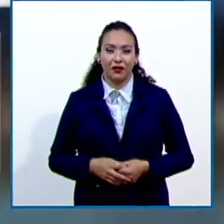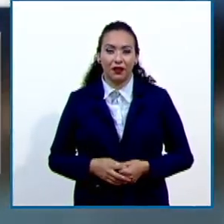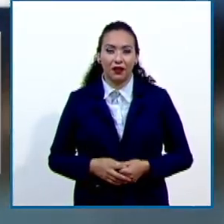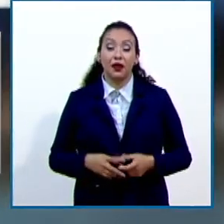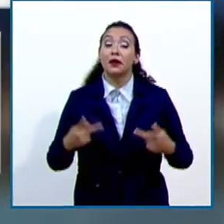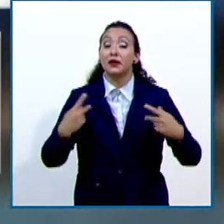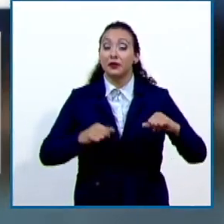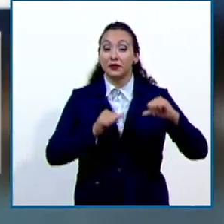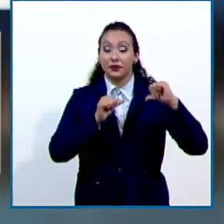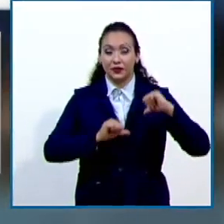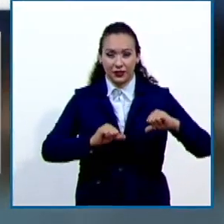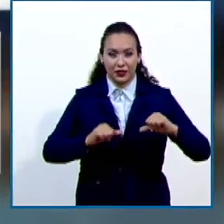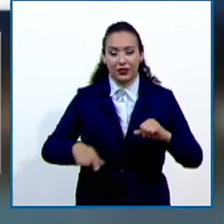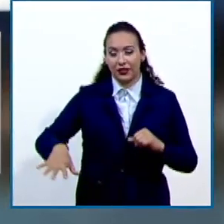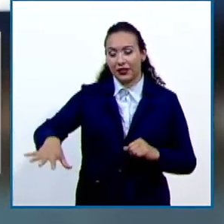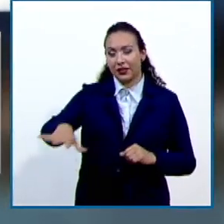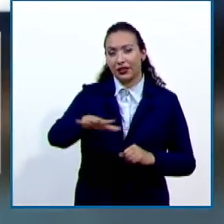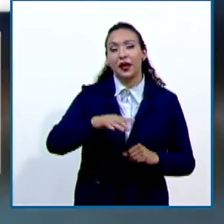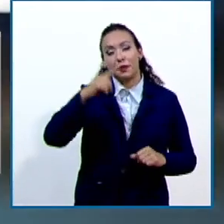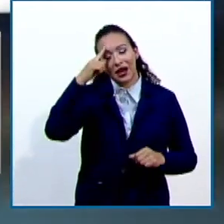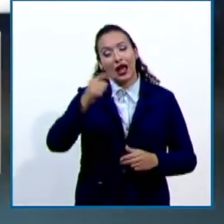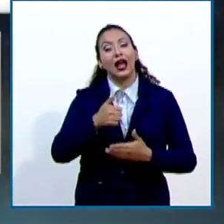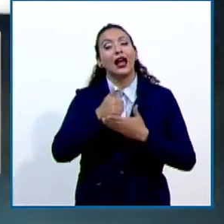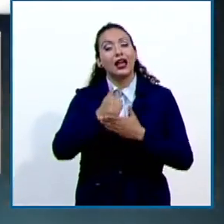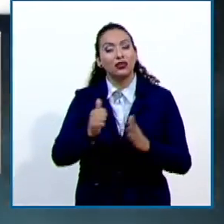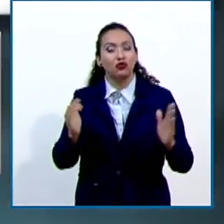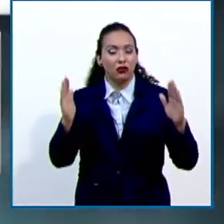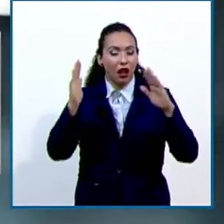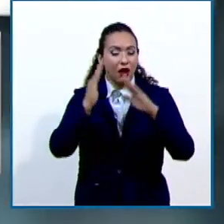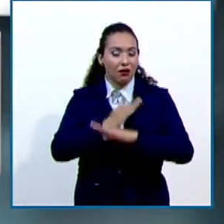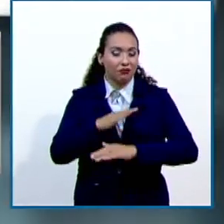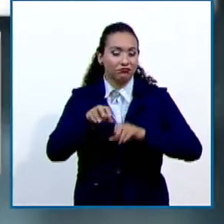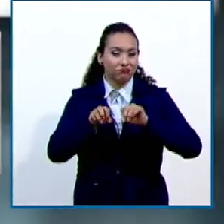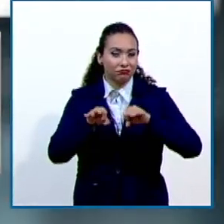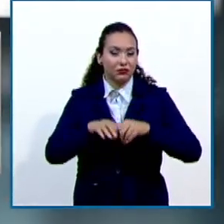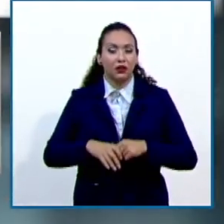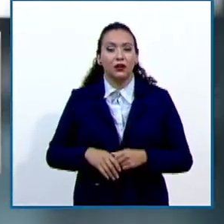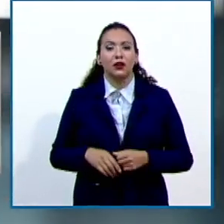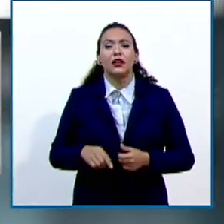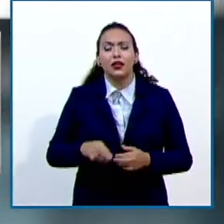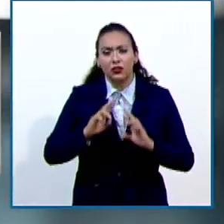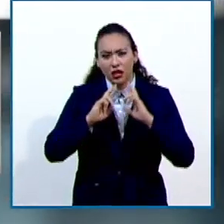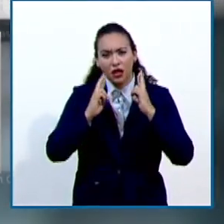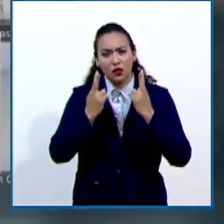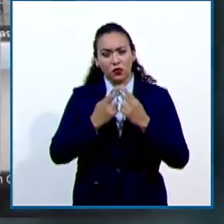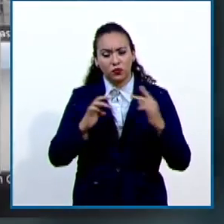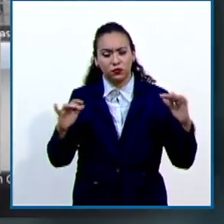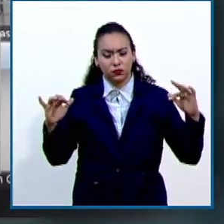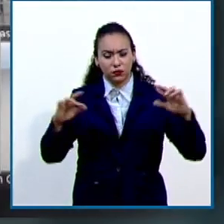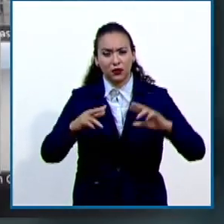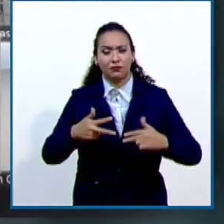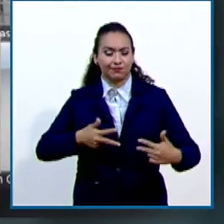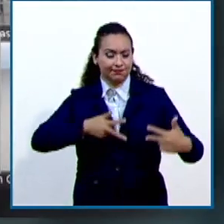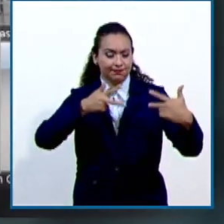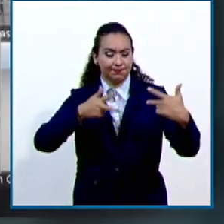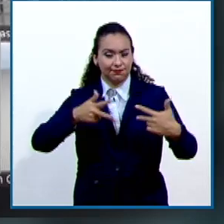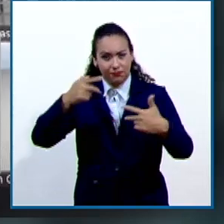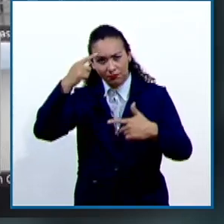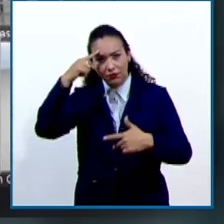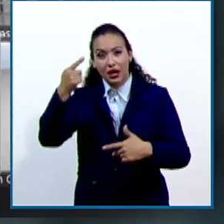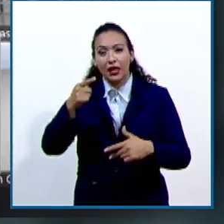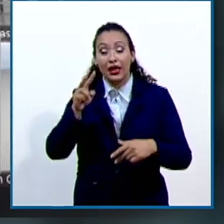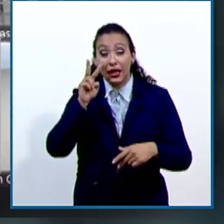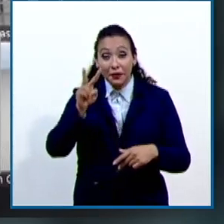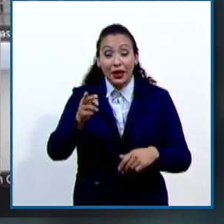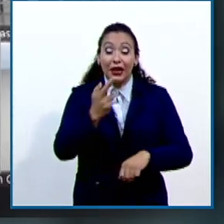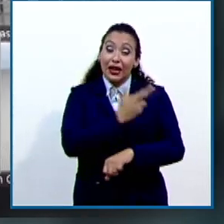Directivos de los centros estatales de mediación y conciliación de todo el país sostuvieron una reunión de trabajo virtual para dar seguimiento